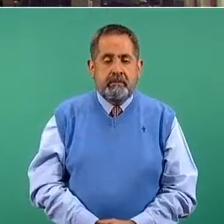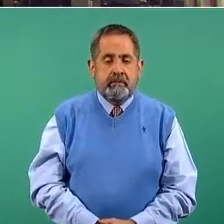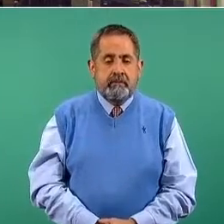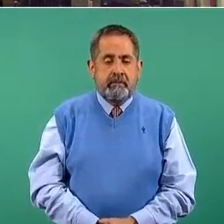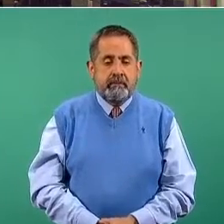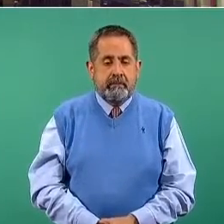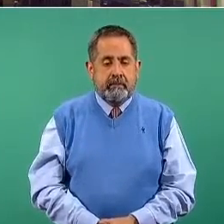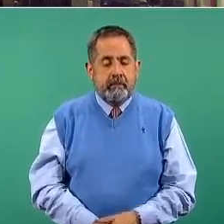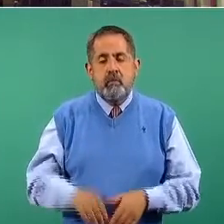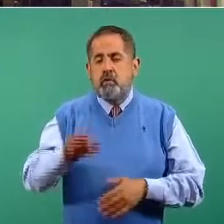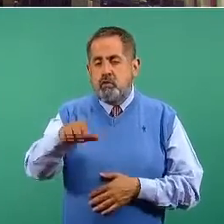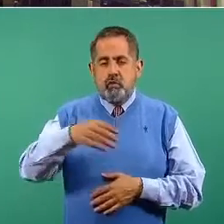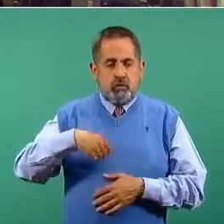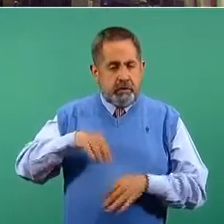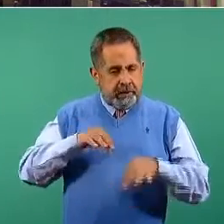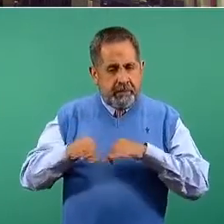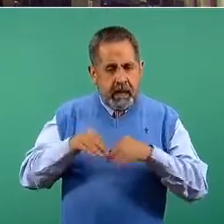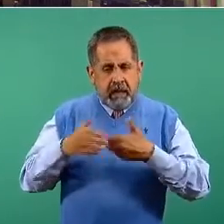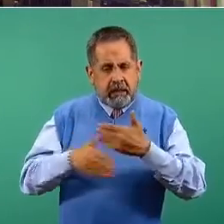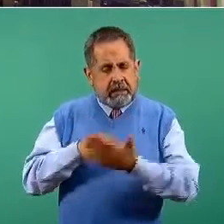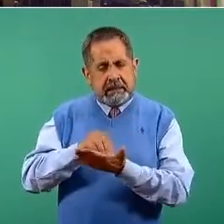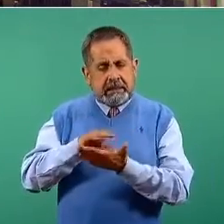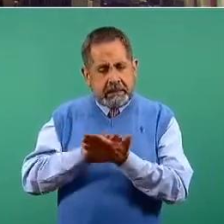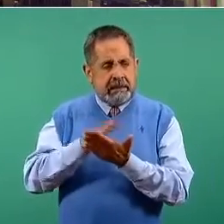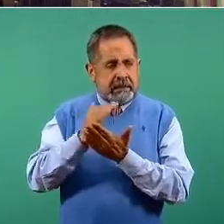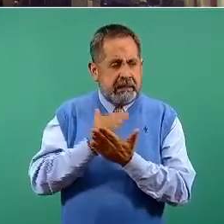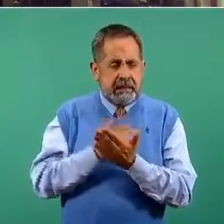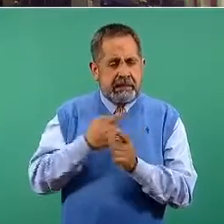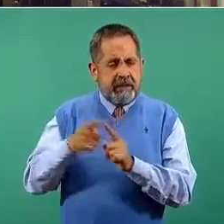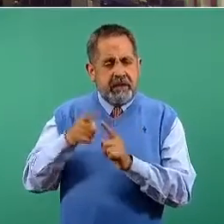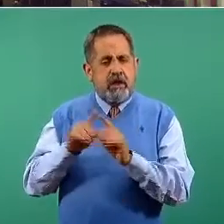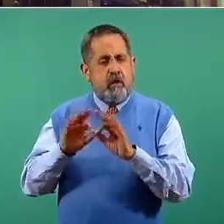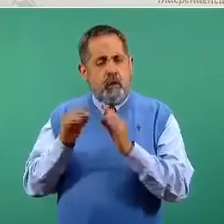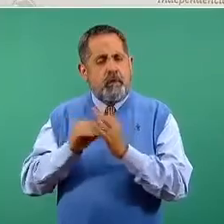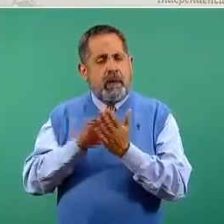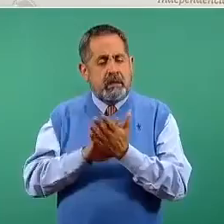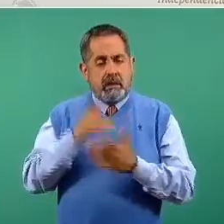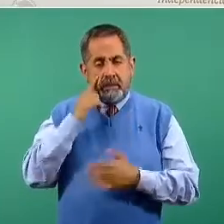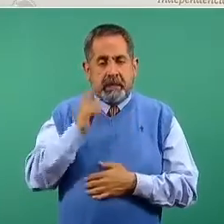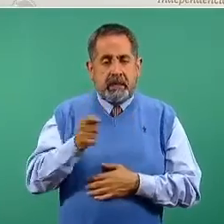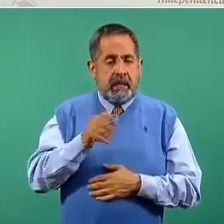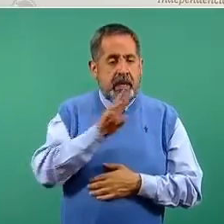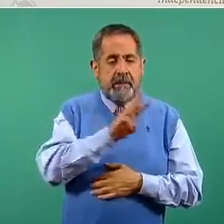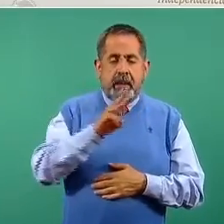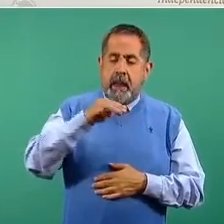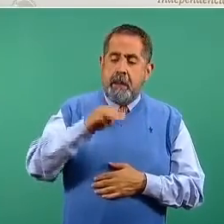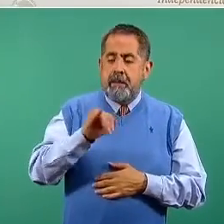Estamos trabajando en ello. Los mecanismos de registro son varios. Uno es esta página